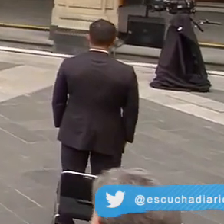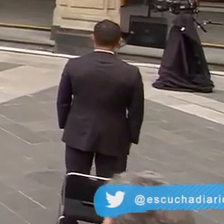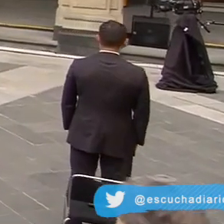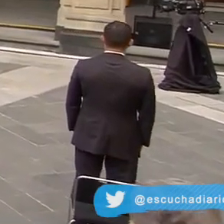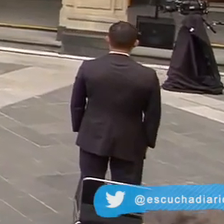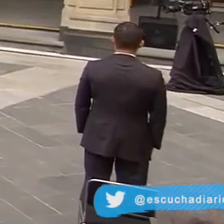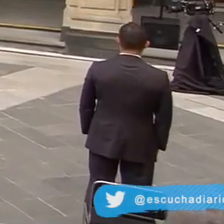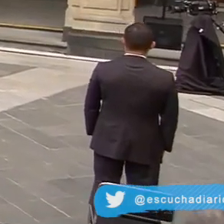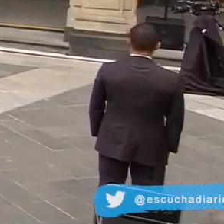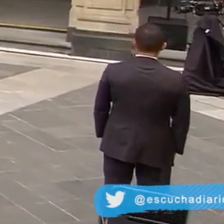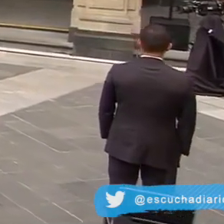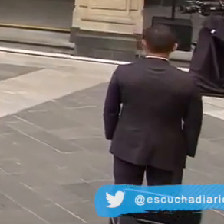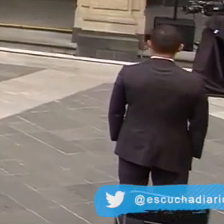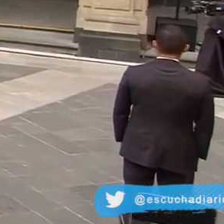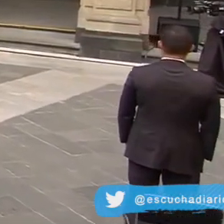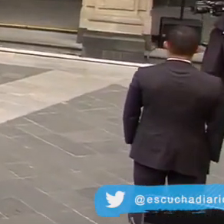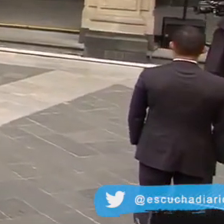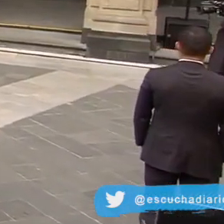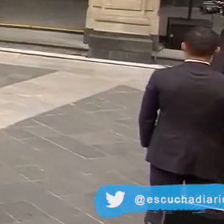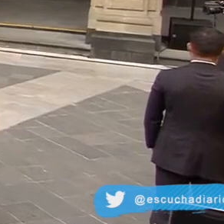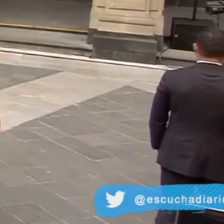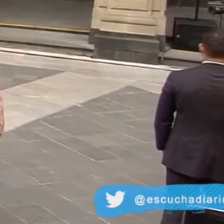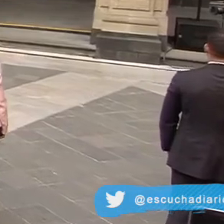las Fuerzas Armadas.